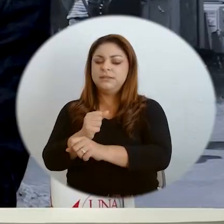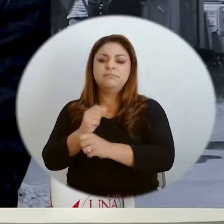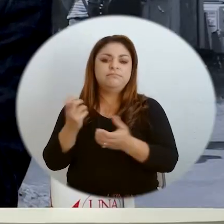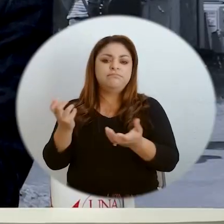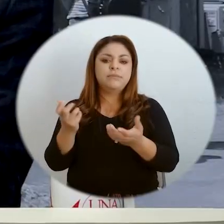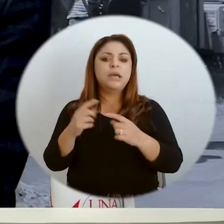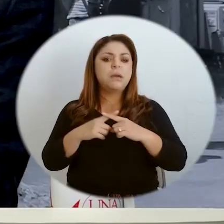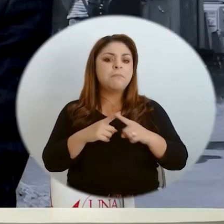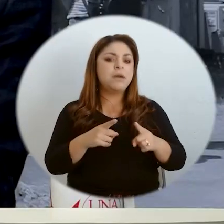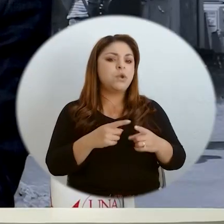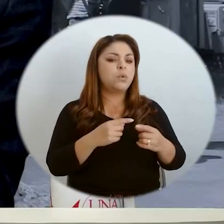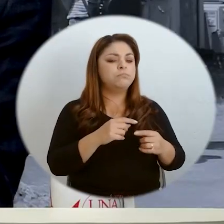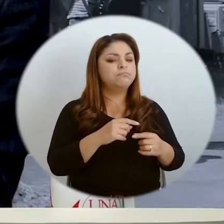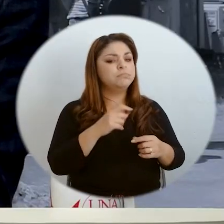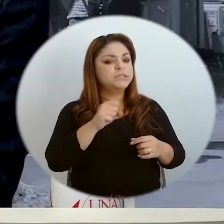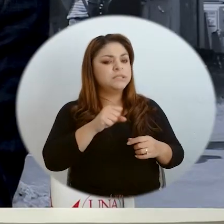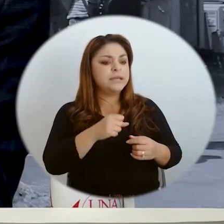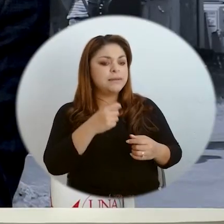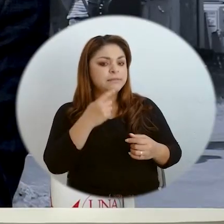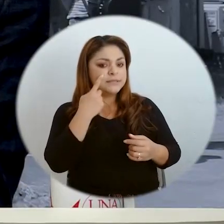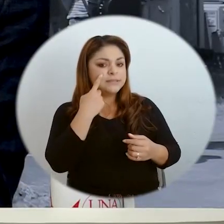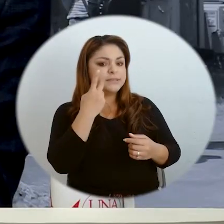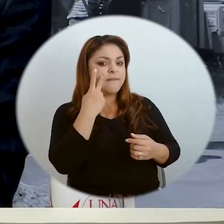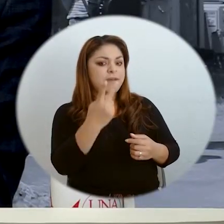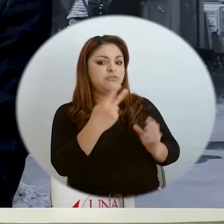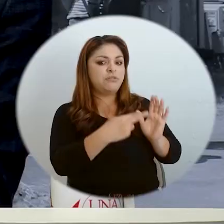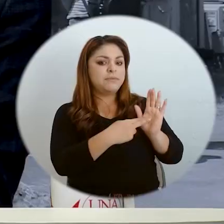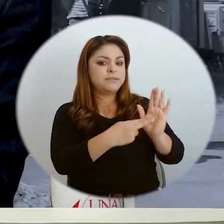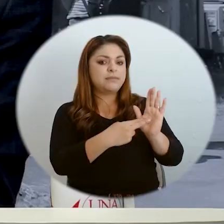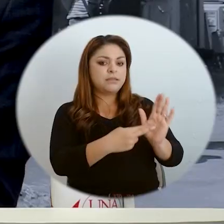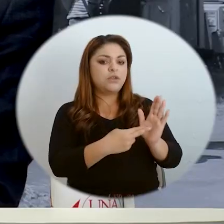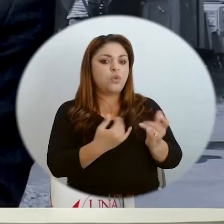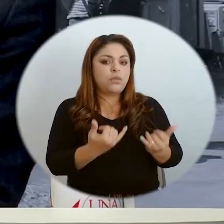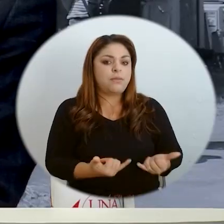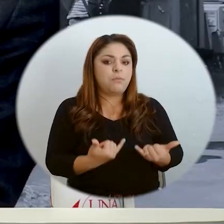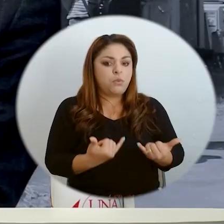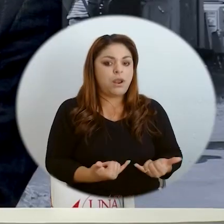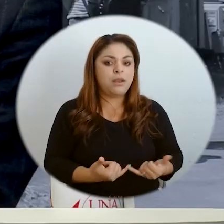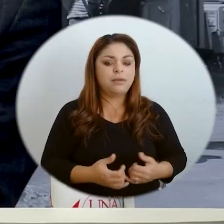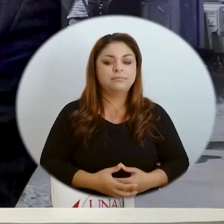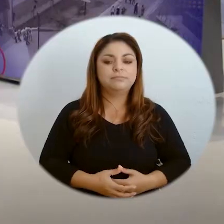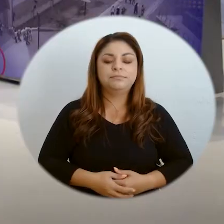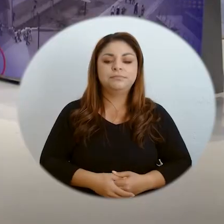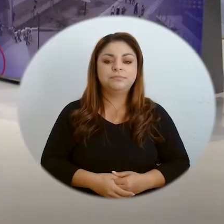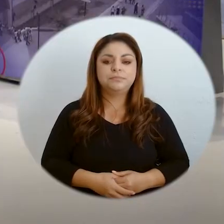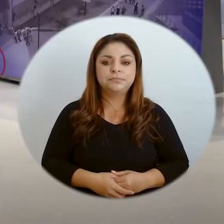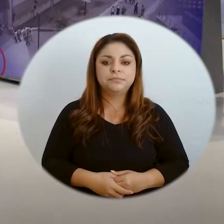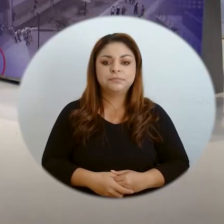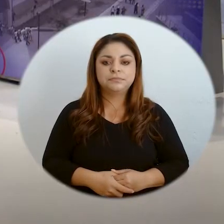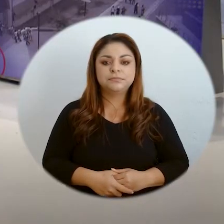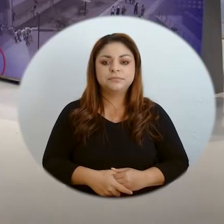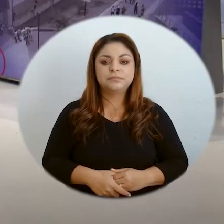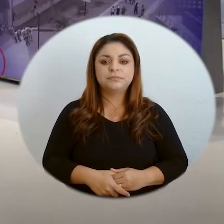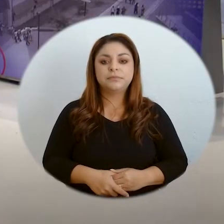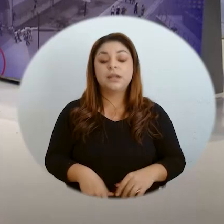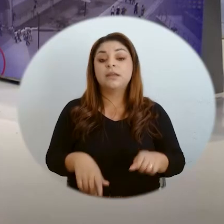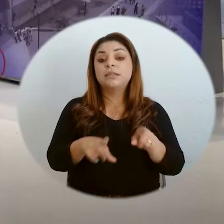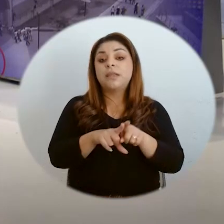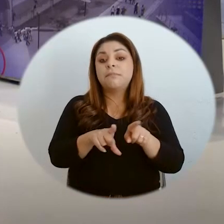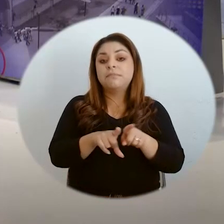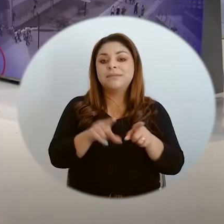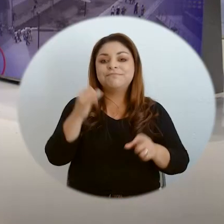tradicional, pero que sí son muy representativos del contemporáneo. Yo quisiera agregar algo a esto que plantea